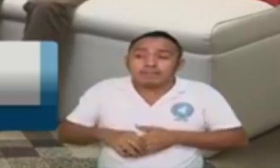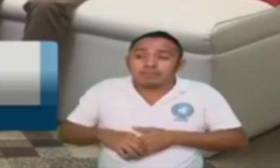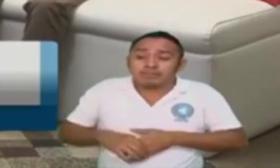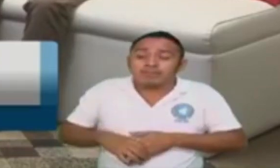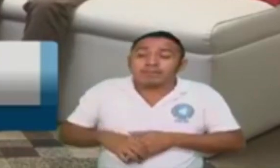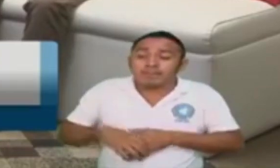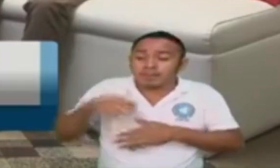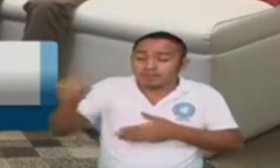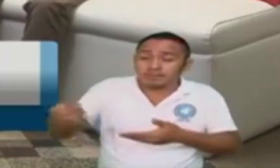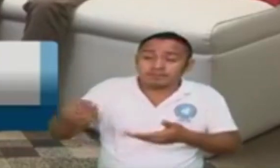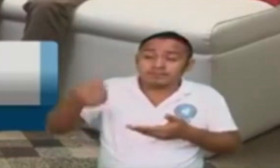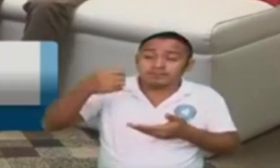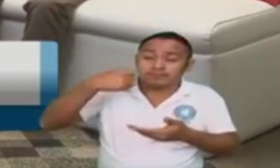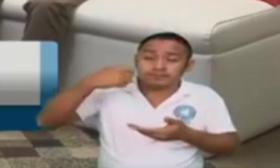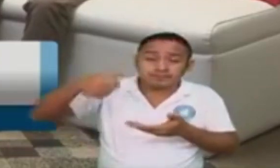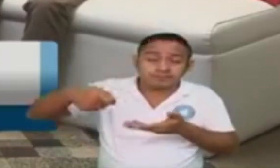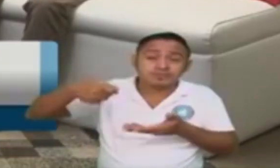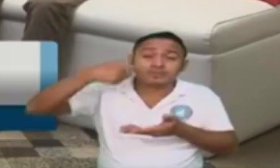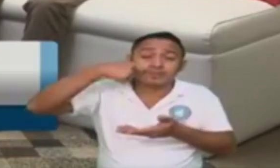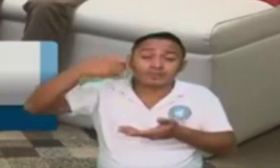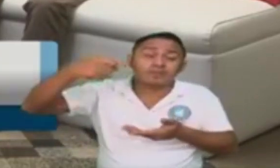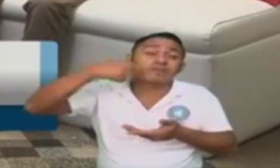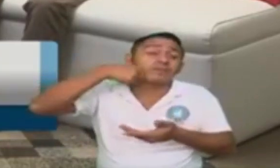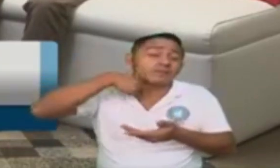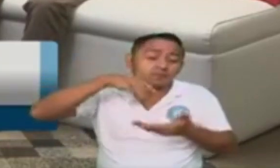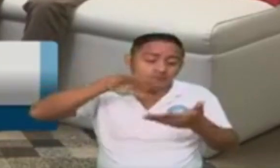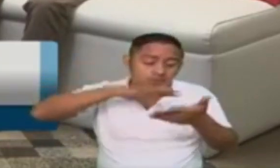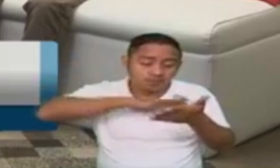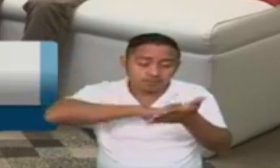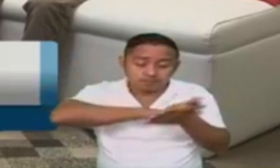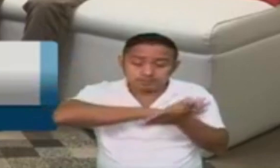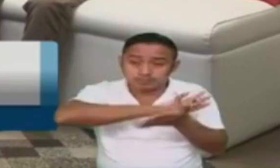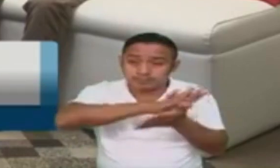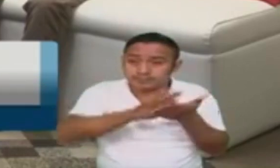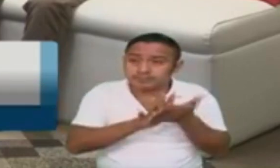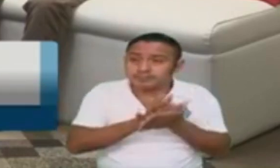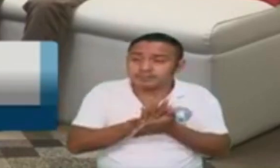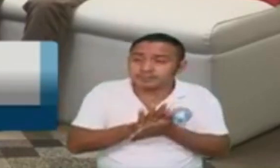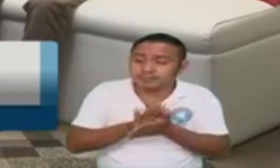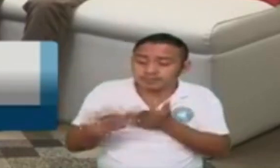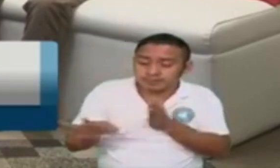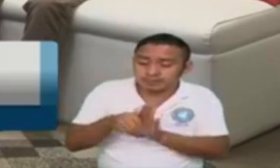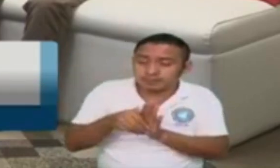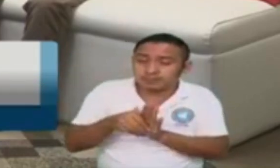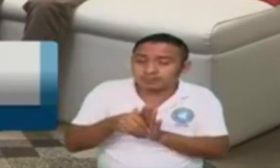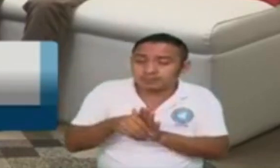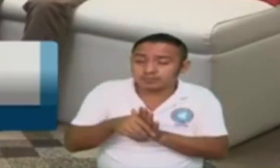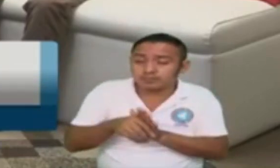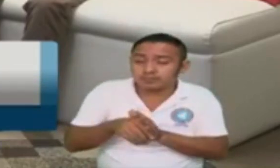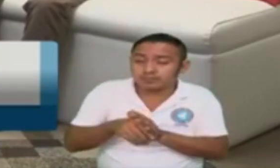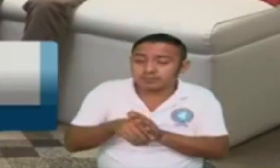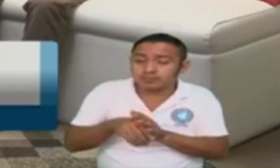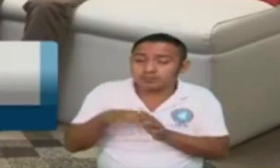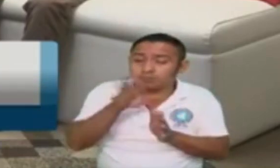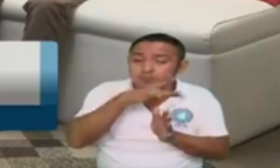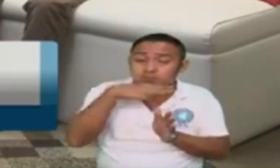de contraste y ven si el nódulo la capta, O sea, se pinta,